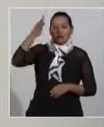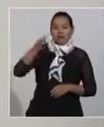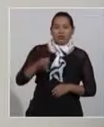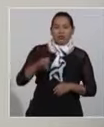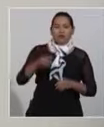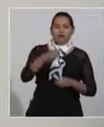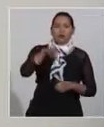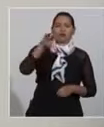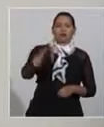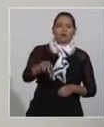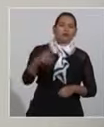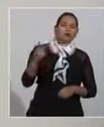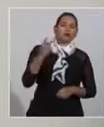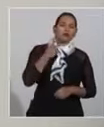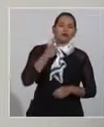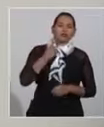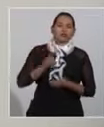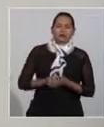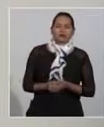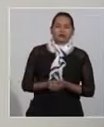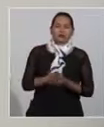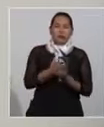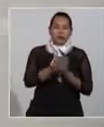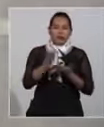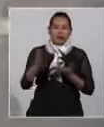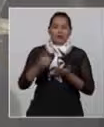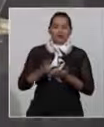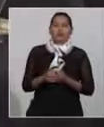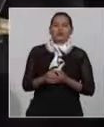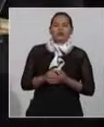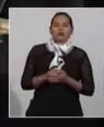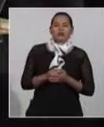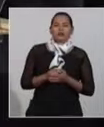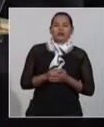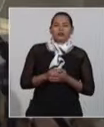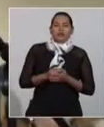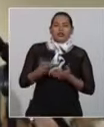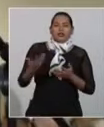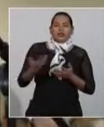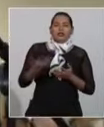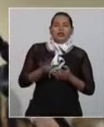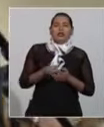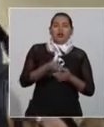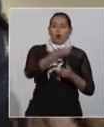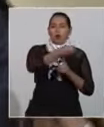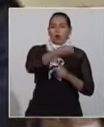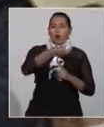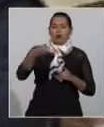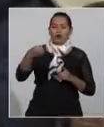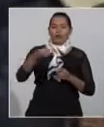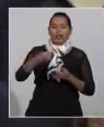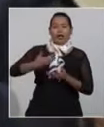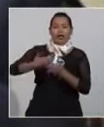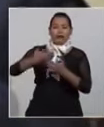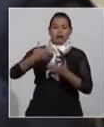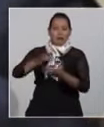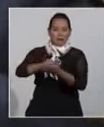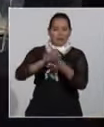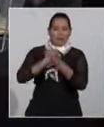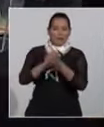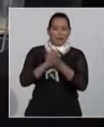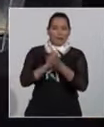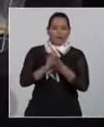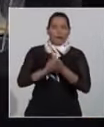el orden de aparición de los contendientes y su acomodo en este foro ha sido determinado por un sorteo que se llevó a cabo